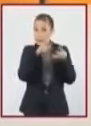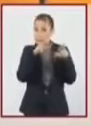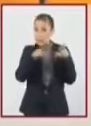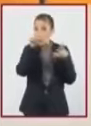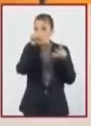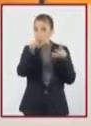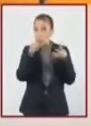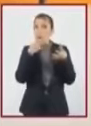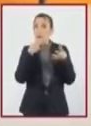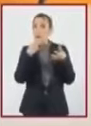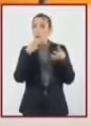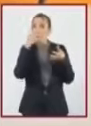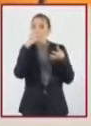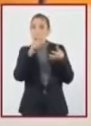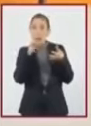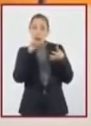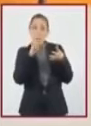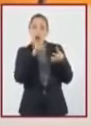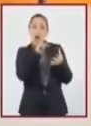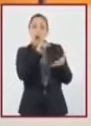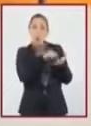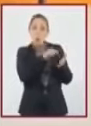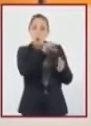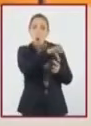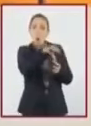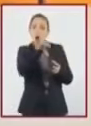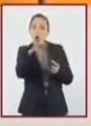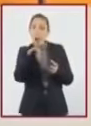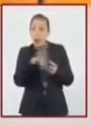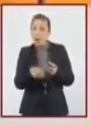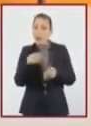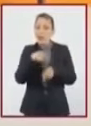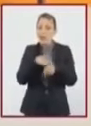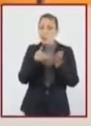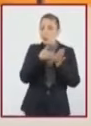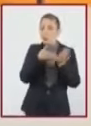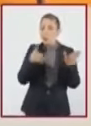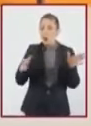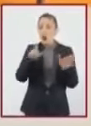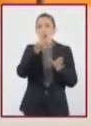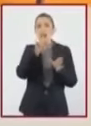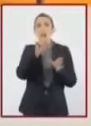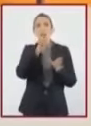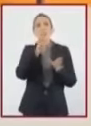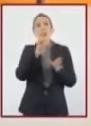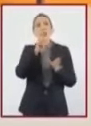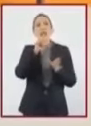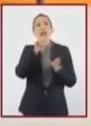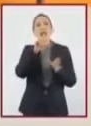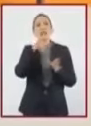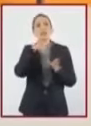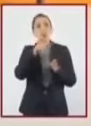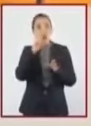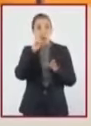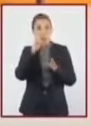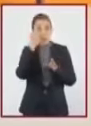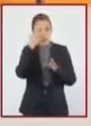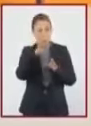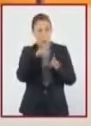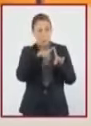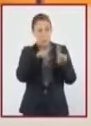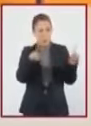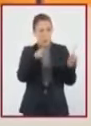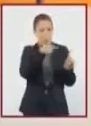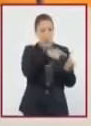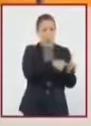permitirán ubicar temporalmente y espacialmente el liberalismo. ¿Saben cuál es la diferencia entre